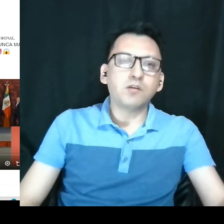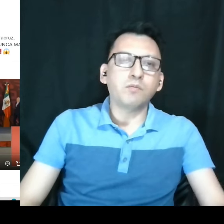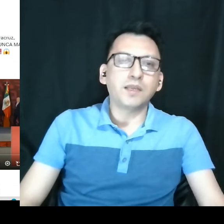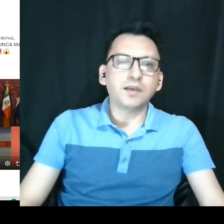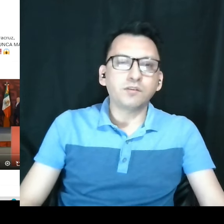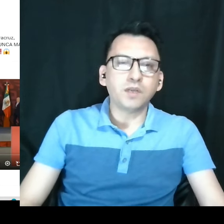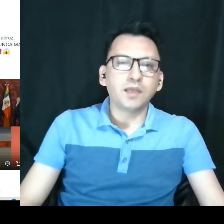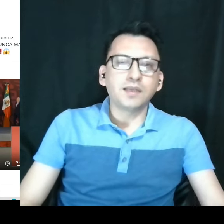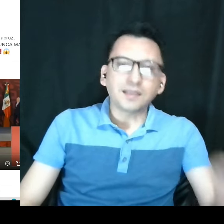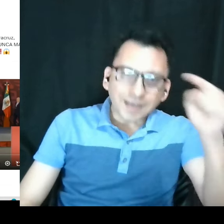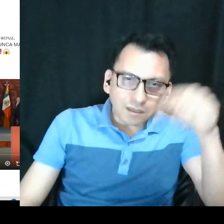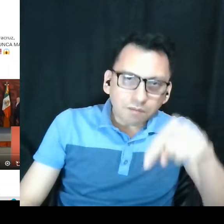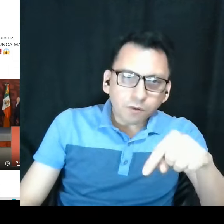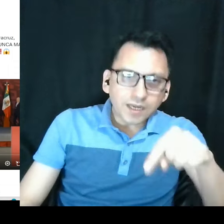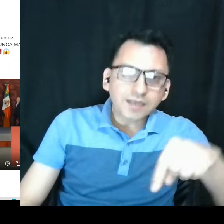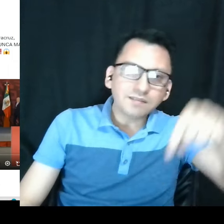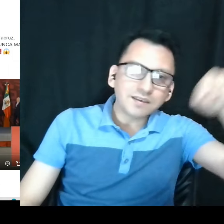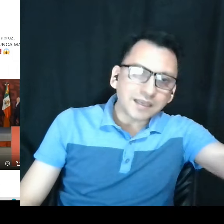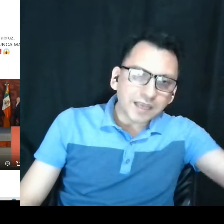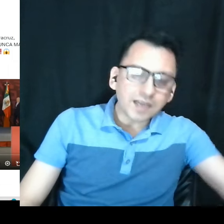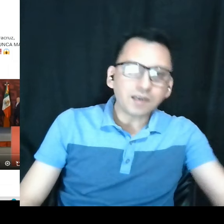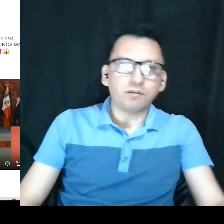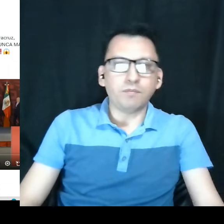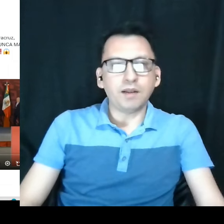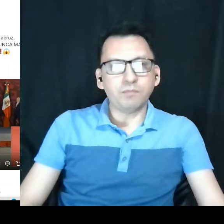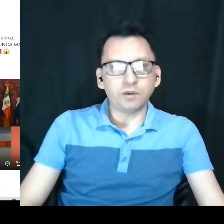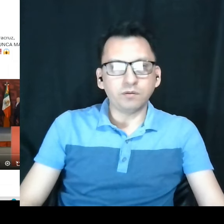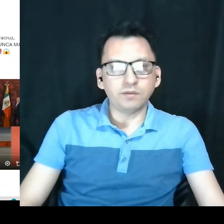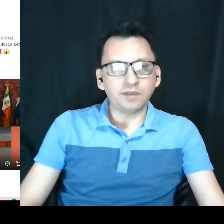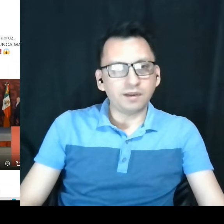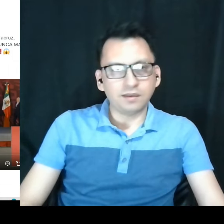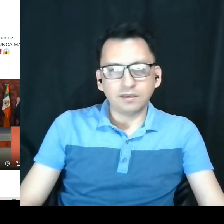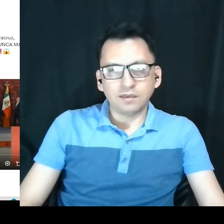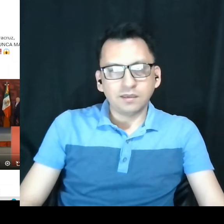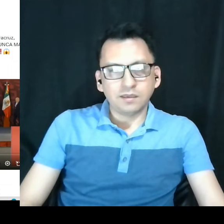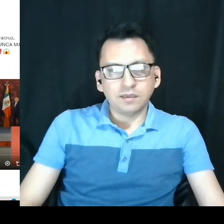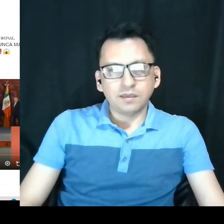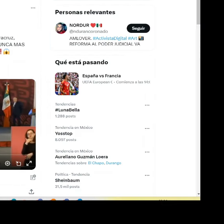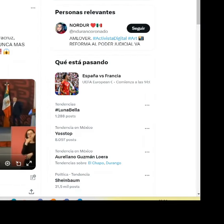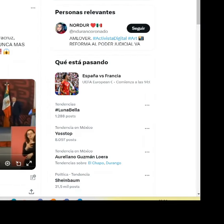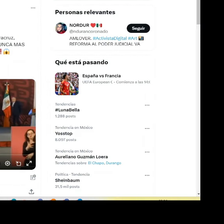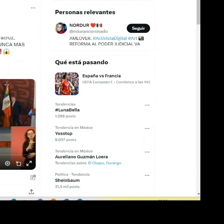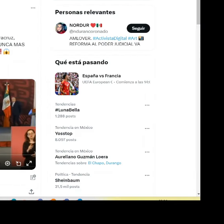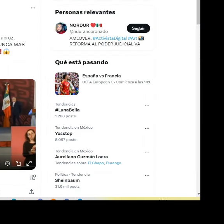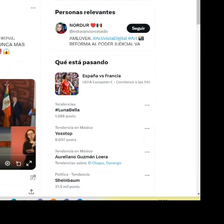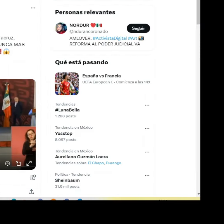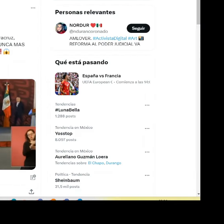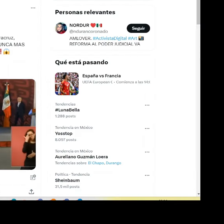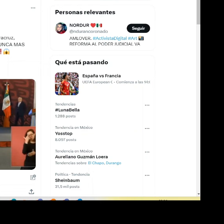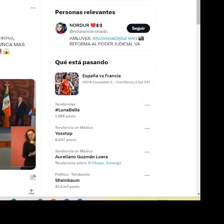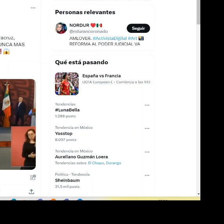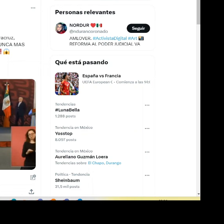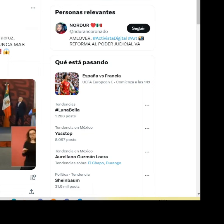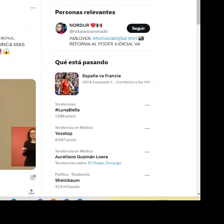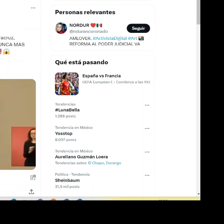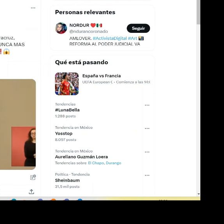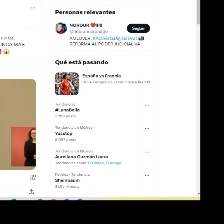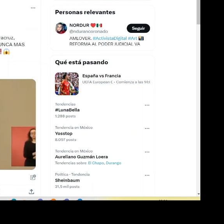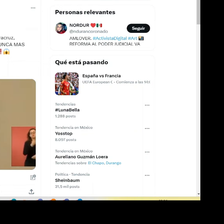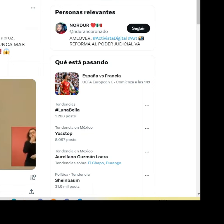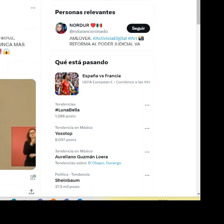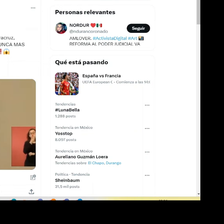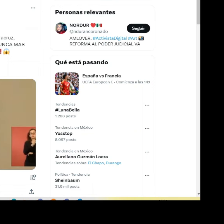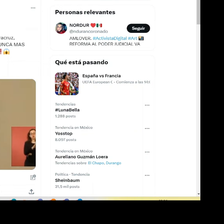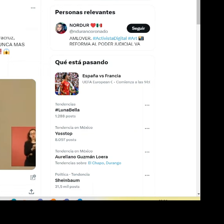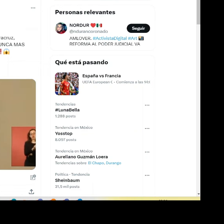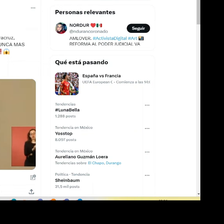todavía los medios de comunicación criticando a morena que es el que quiere reformar al poder judicial en esta ocasión el el beneficiado es Javier